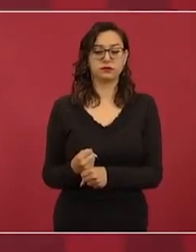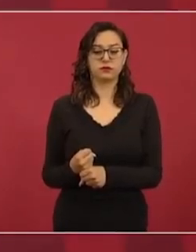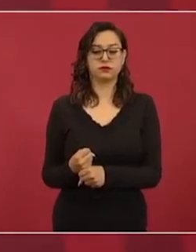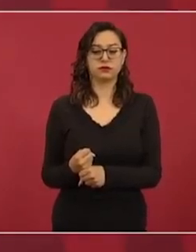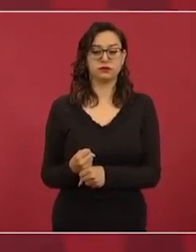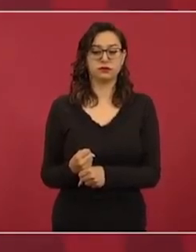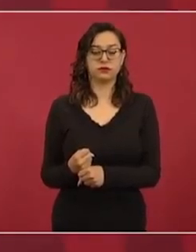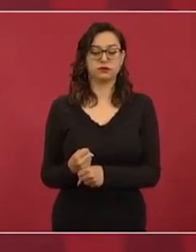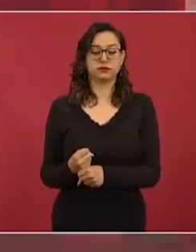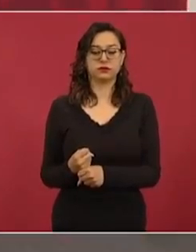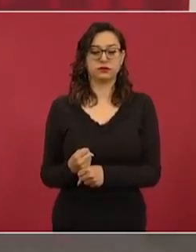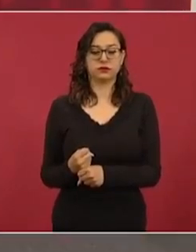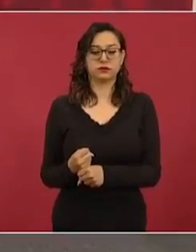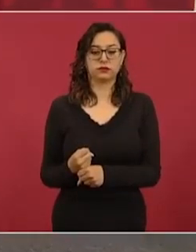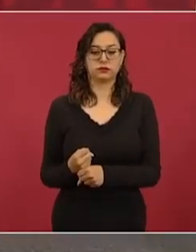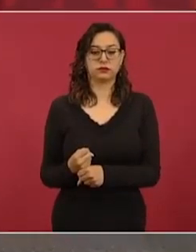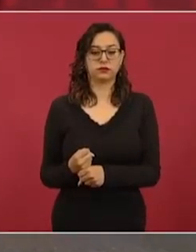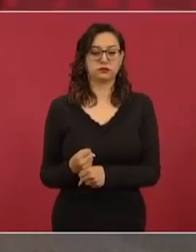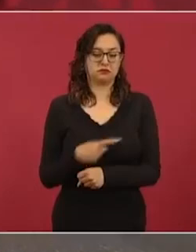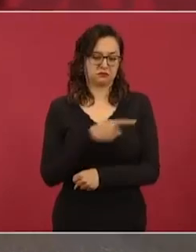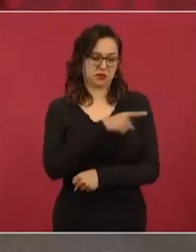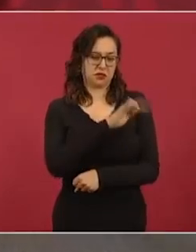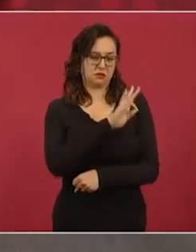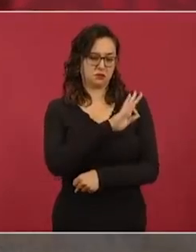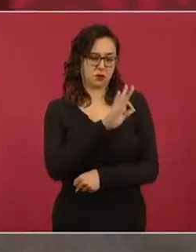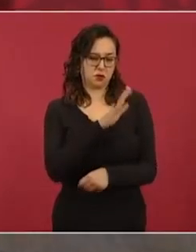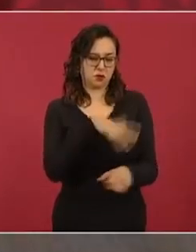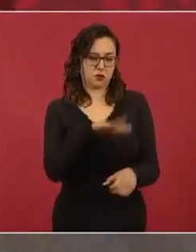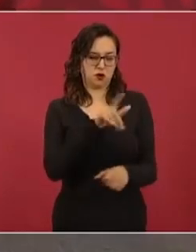por ahí debe de estar la foto,